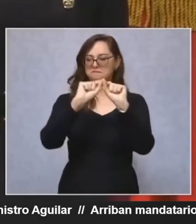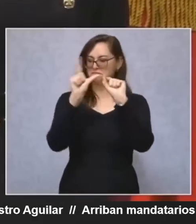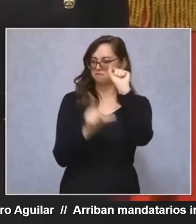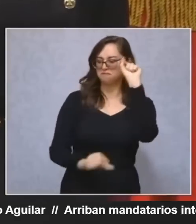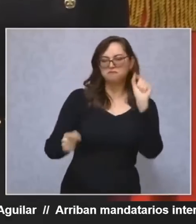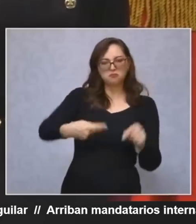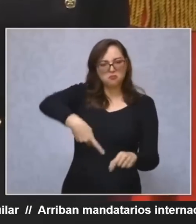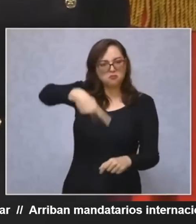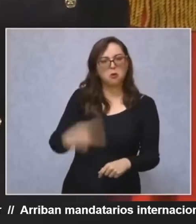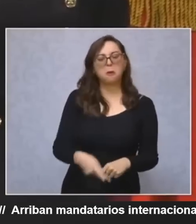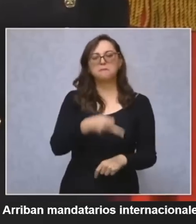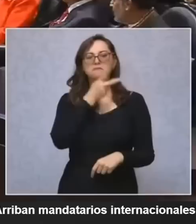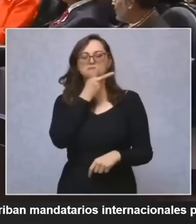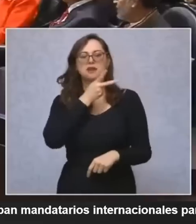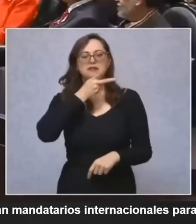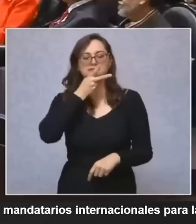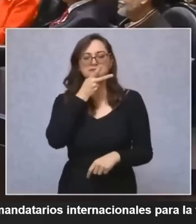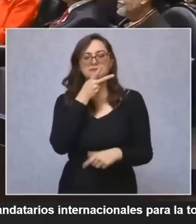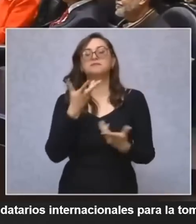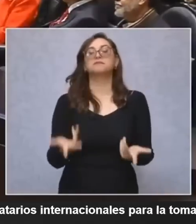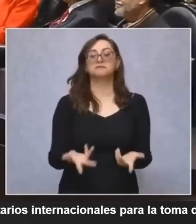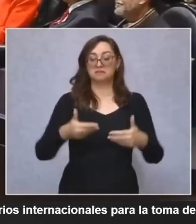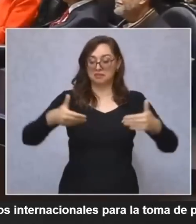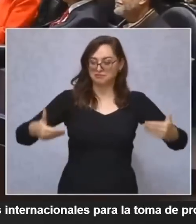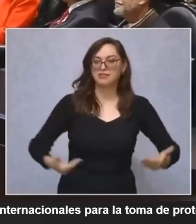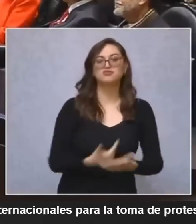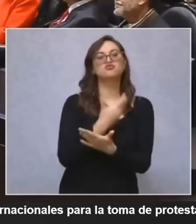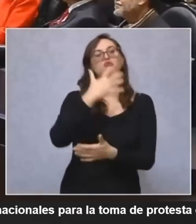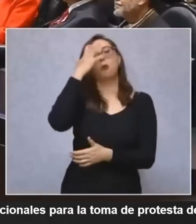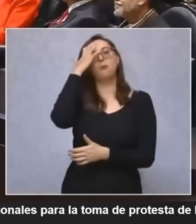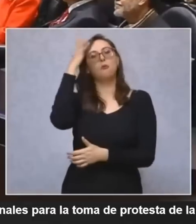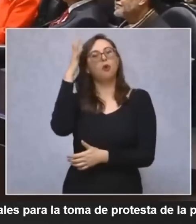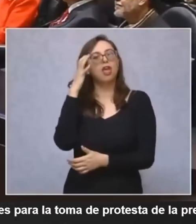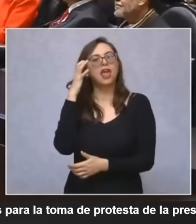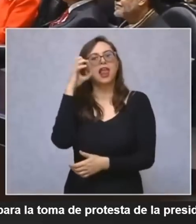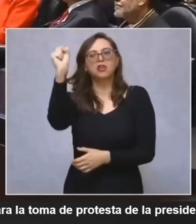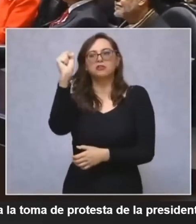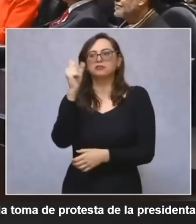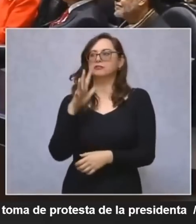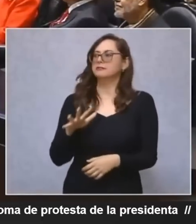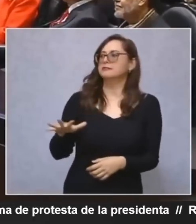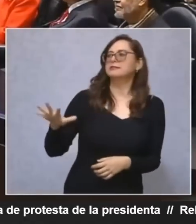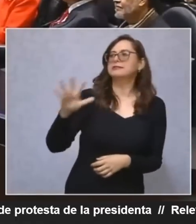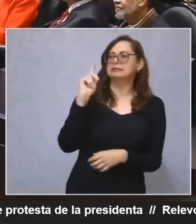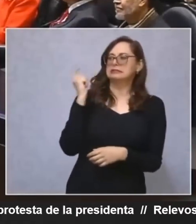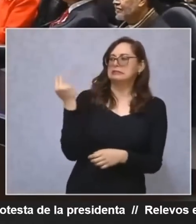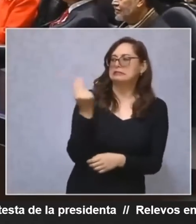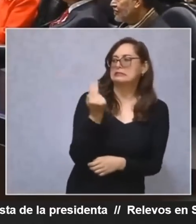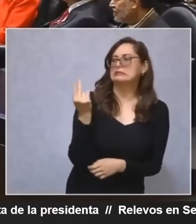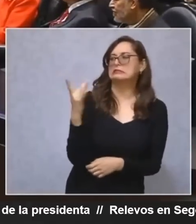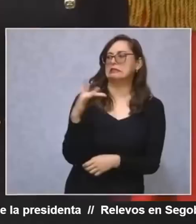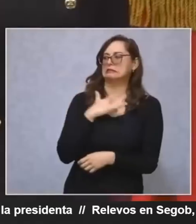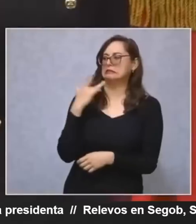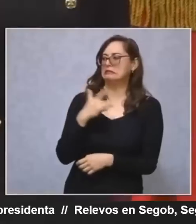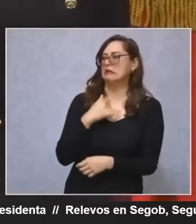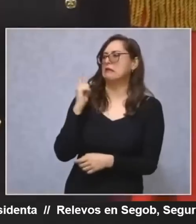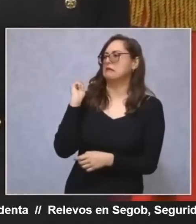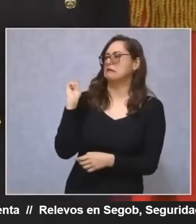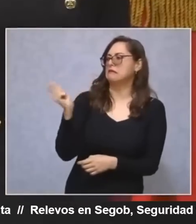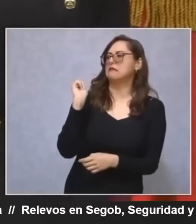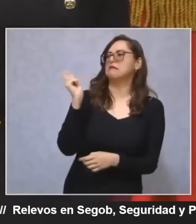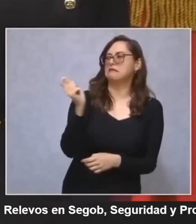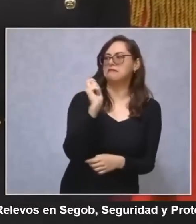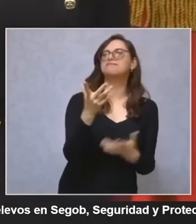patria. México, el país de Morelos, que supo identificar los sentimientos de la nación, para escribir